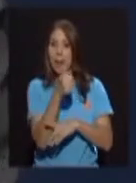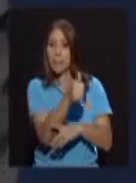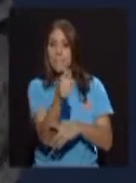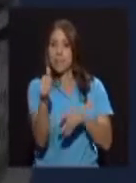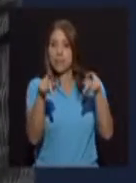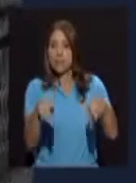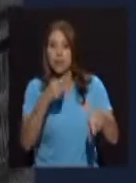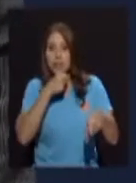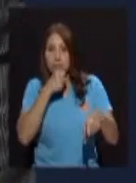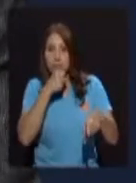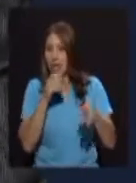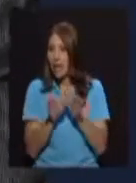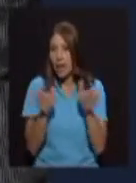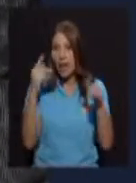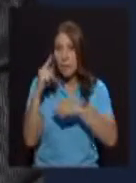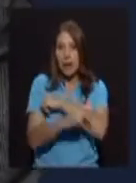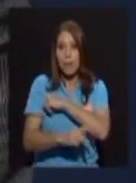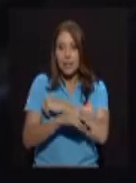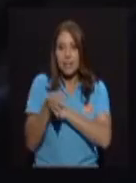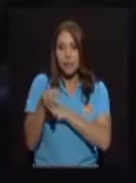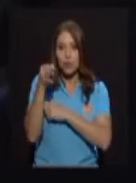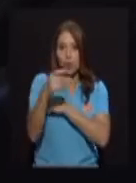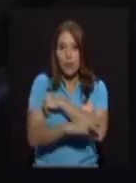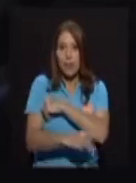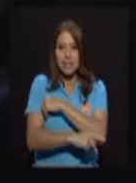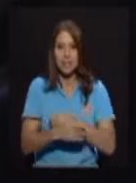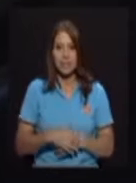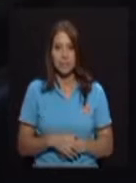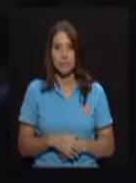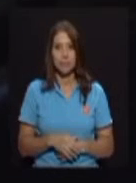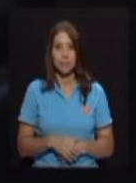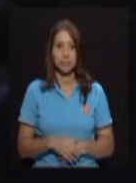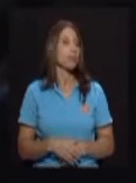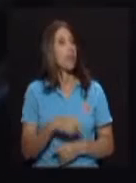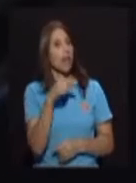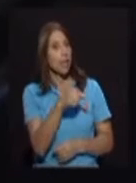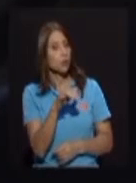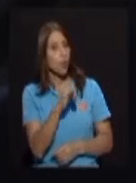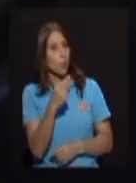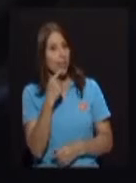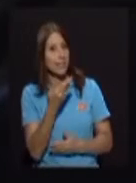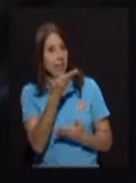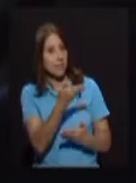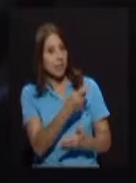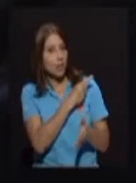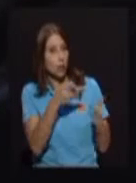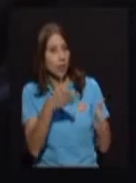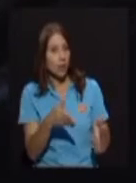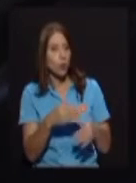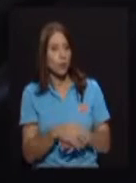tienen implicaciones en general para el país y para el futuro del país. Dentro de eso, como decía el señor director,